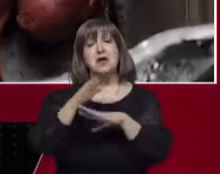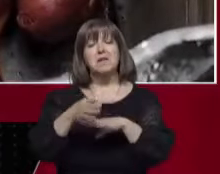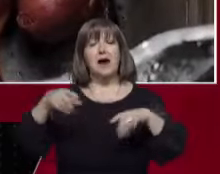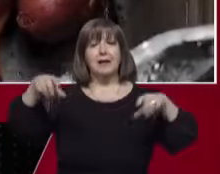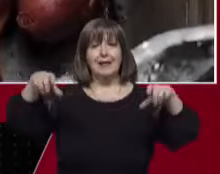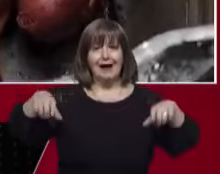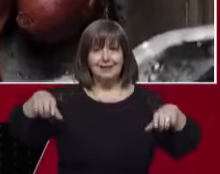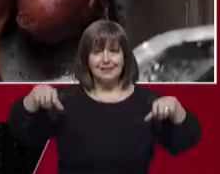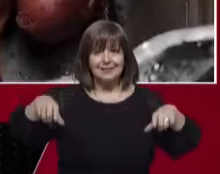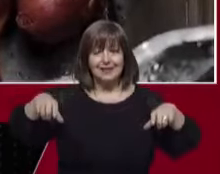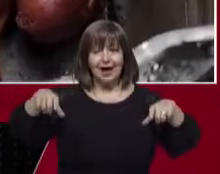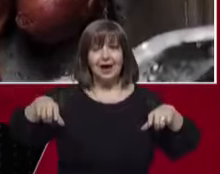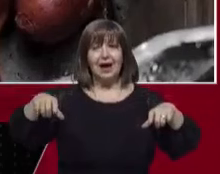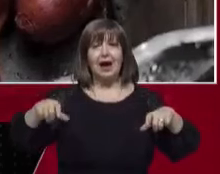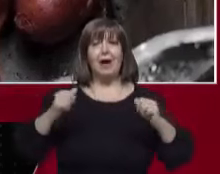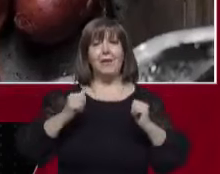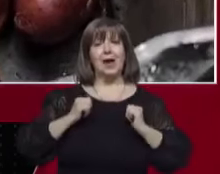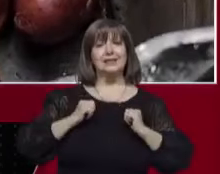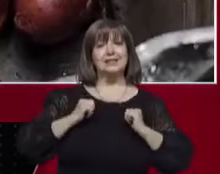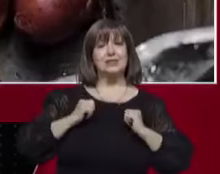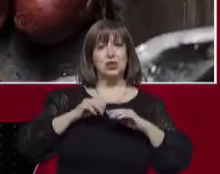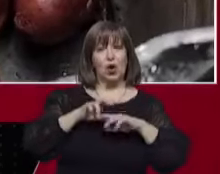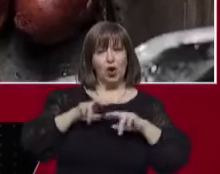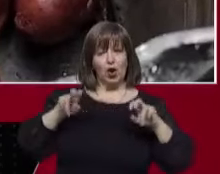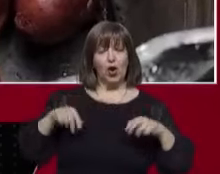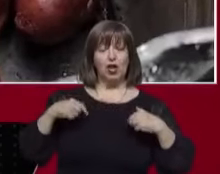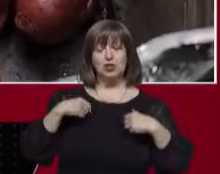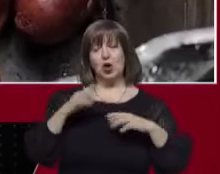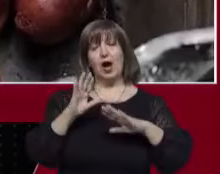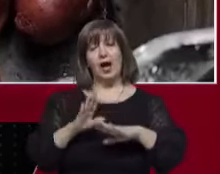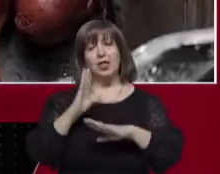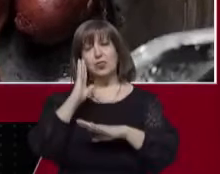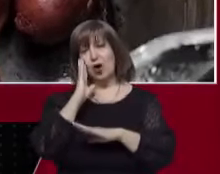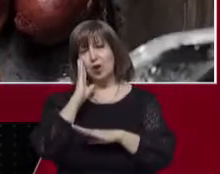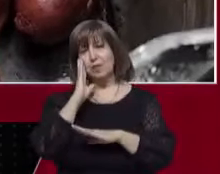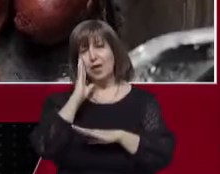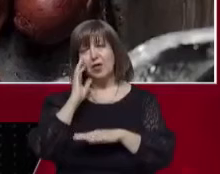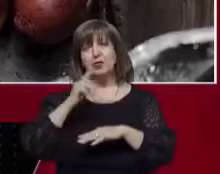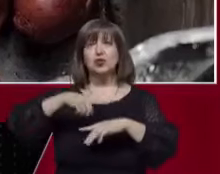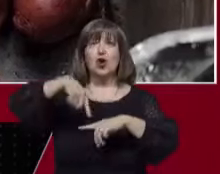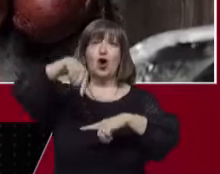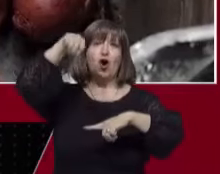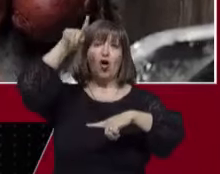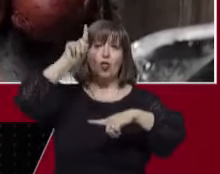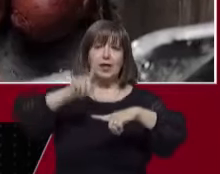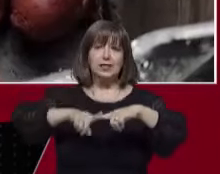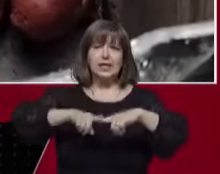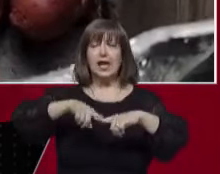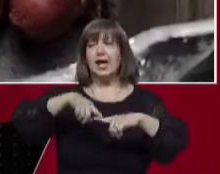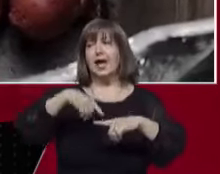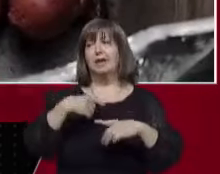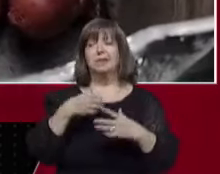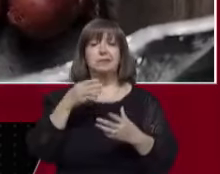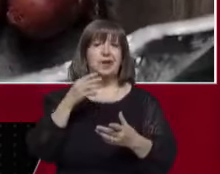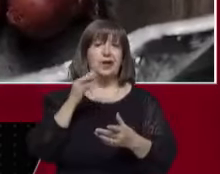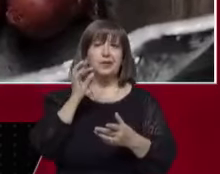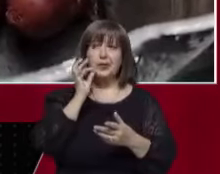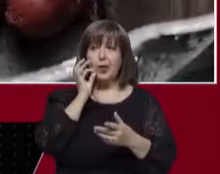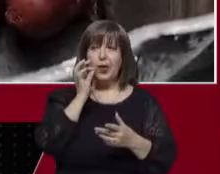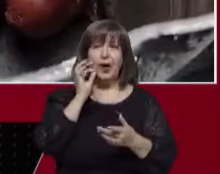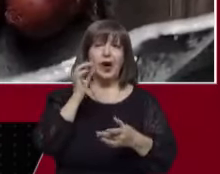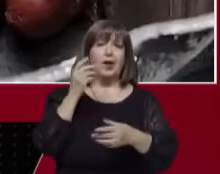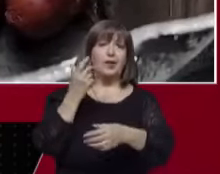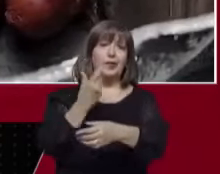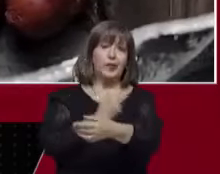todo el día drogarse. ¿Y qué pasó con tu amigo que fue tu clic de decir, no, no es la muerte que yo quiero, ni siquiera la vida, no es